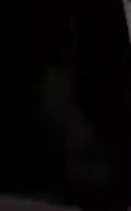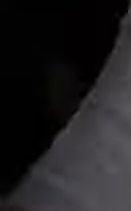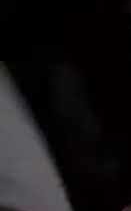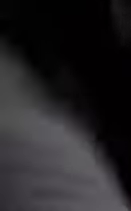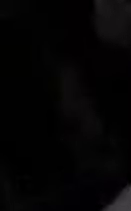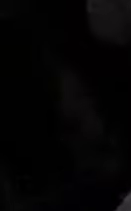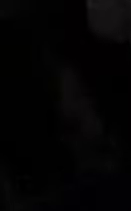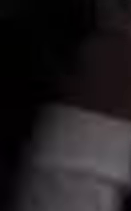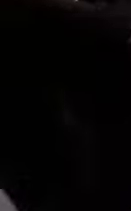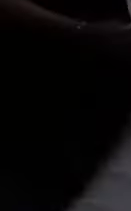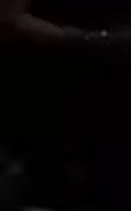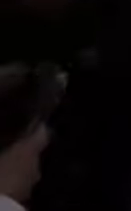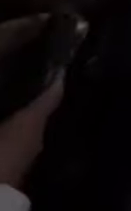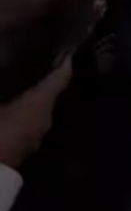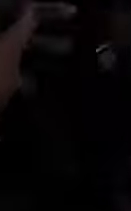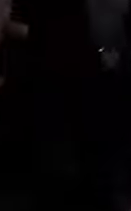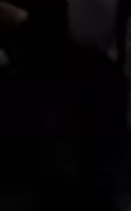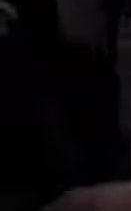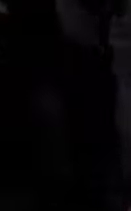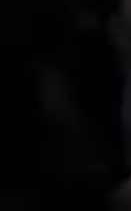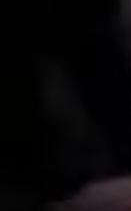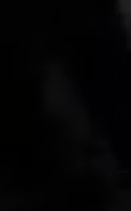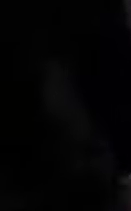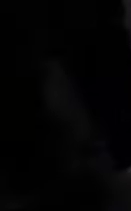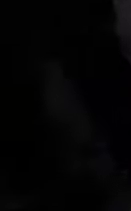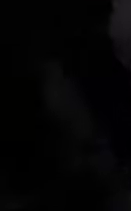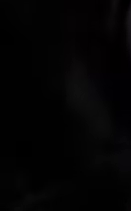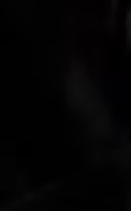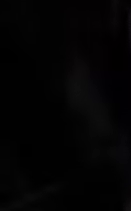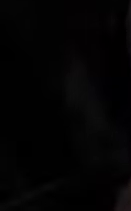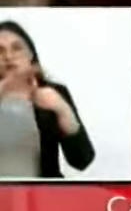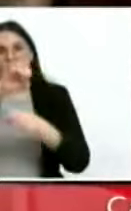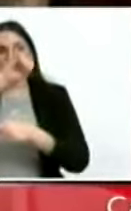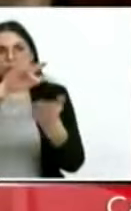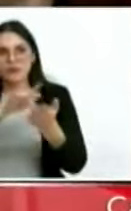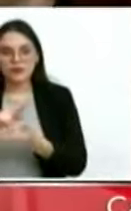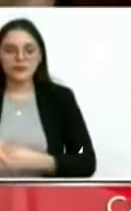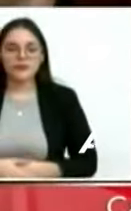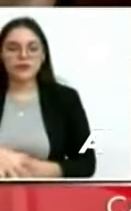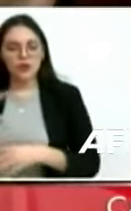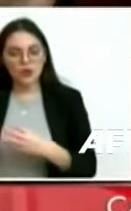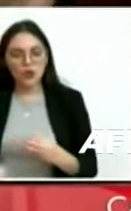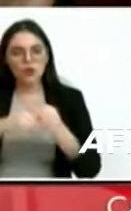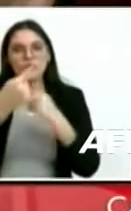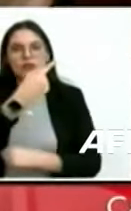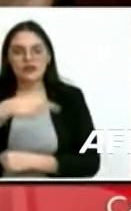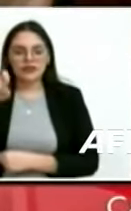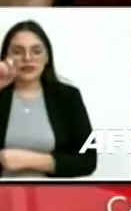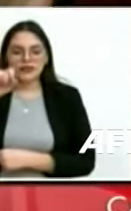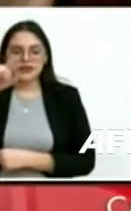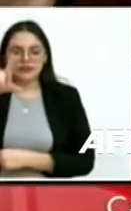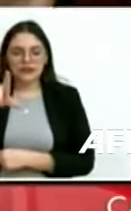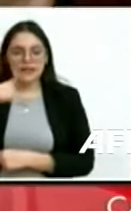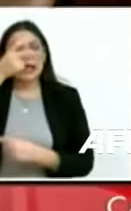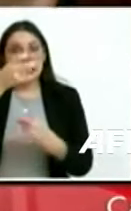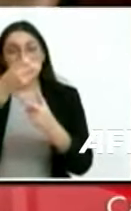López Obrador, que según sus detractores, fulmina la independencia judicial. Se emitieron un total de 127 votos,